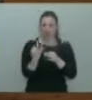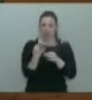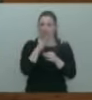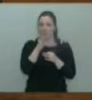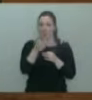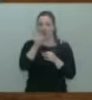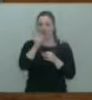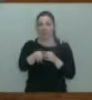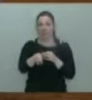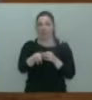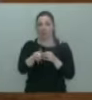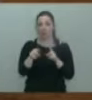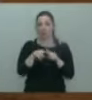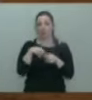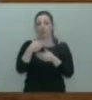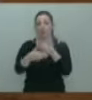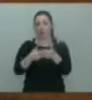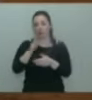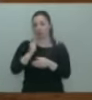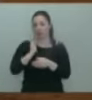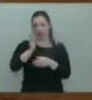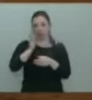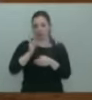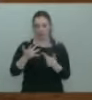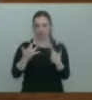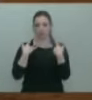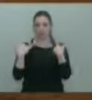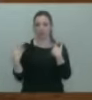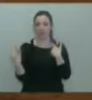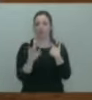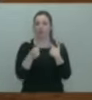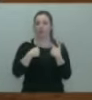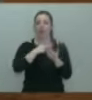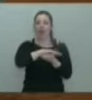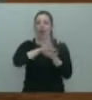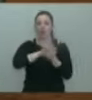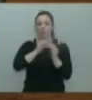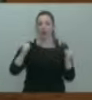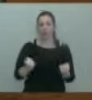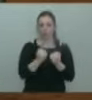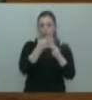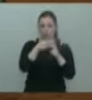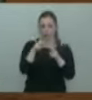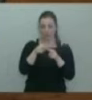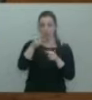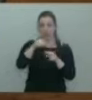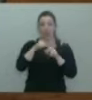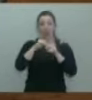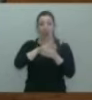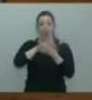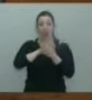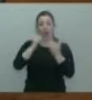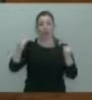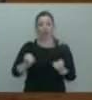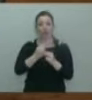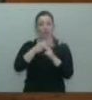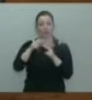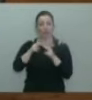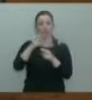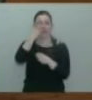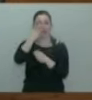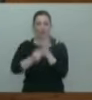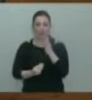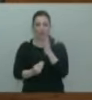también debería de ser en un procedimiento penal correspondiente. Pero sí hablo de actuaciones políticas, y hablo de actuaciones políticas irregulares, que